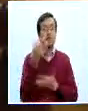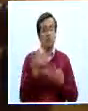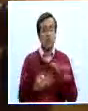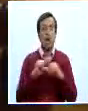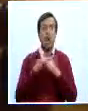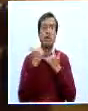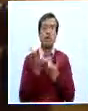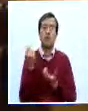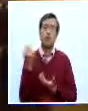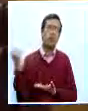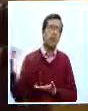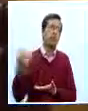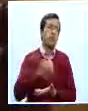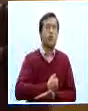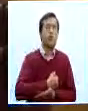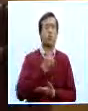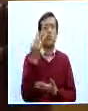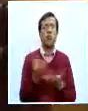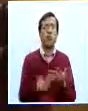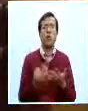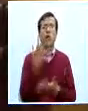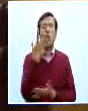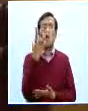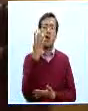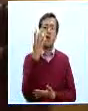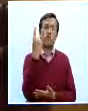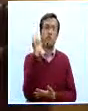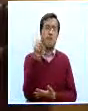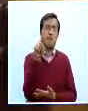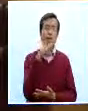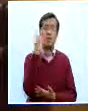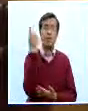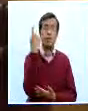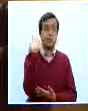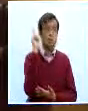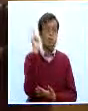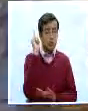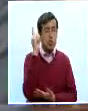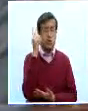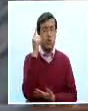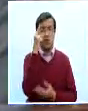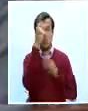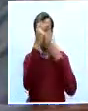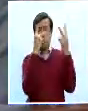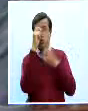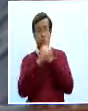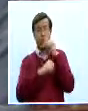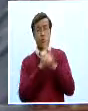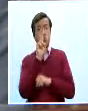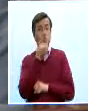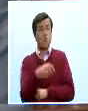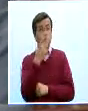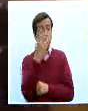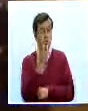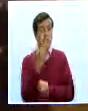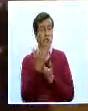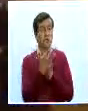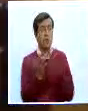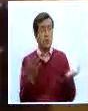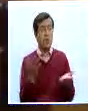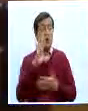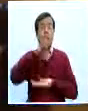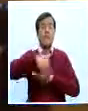aceptó a mí una recaudación un presupuesto de Catorce mil cien millones en diciembre del año pasado la proyección para este 2015 a eso